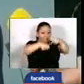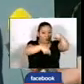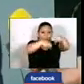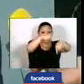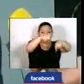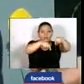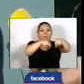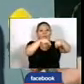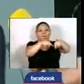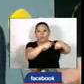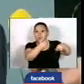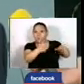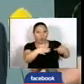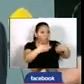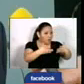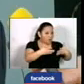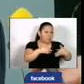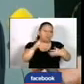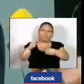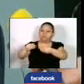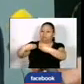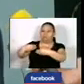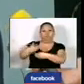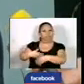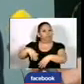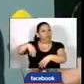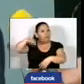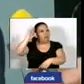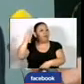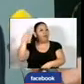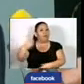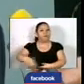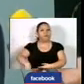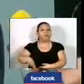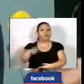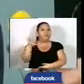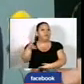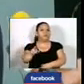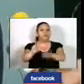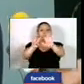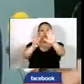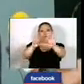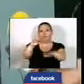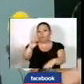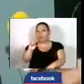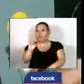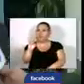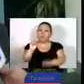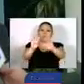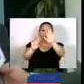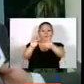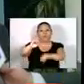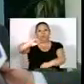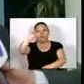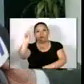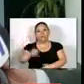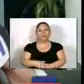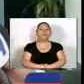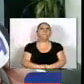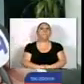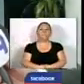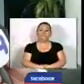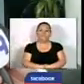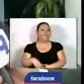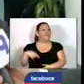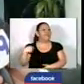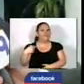se han disparado en un monto que andan del 70 al 90 por ciento la materia fría. Siempre es un impacto